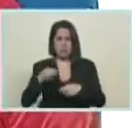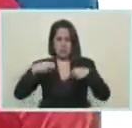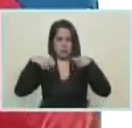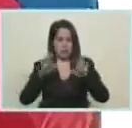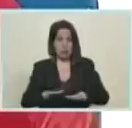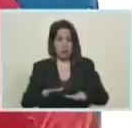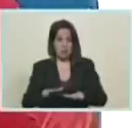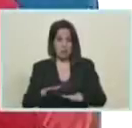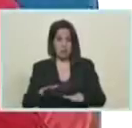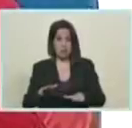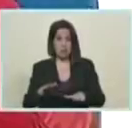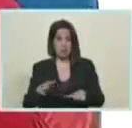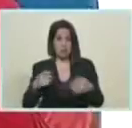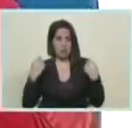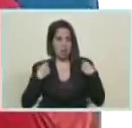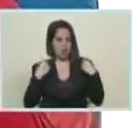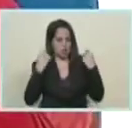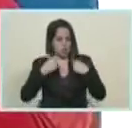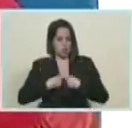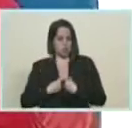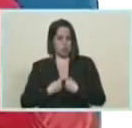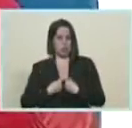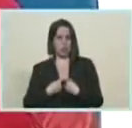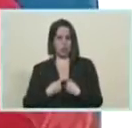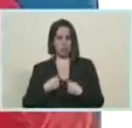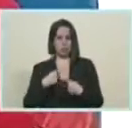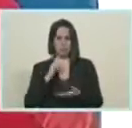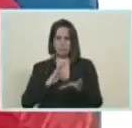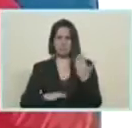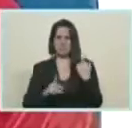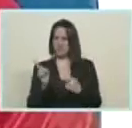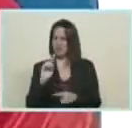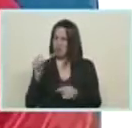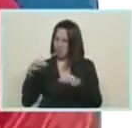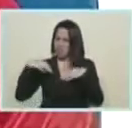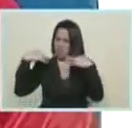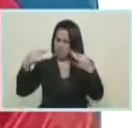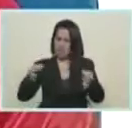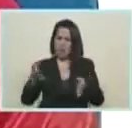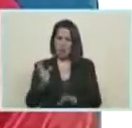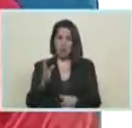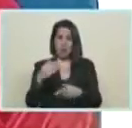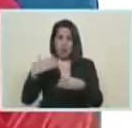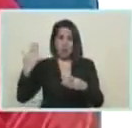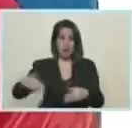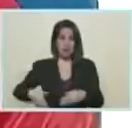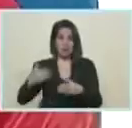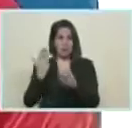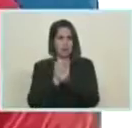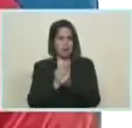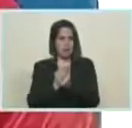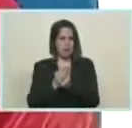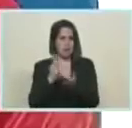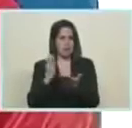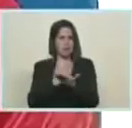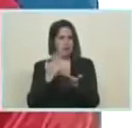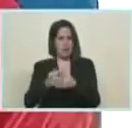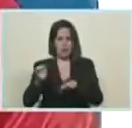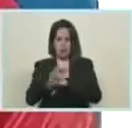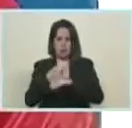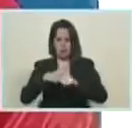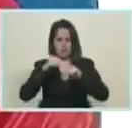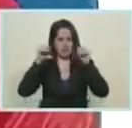¿y qué? ¿No te vas a llevar el, sobre todo el abrigo? Vamos a dejarlo ahí, vale. ¿Y la cartera? También, porque este gobierno